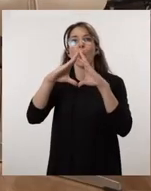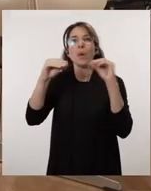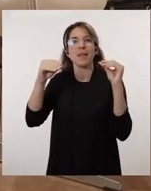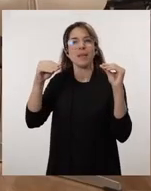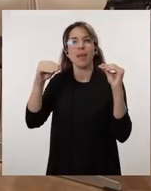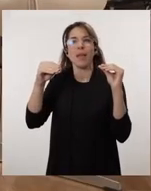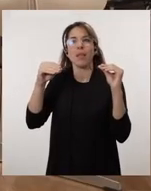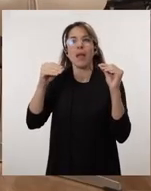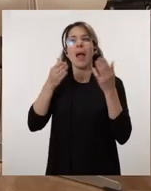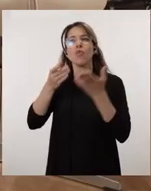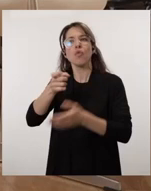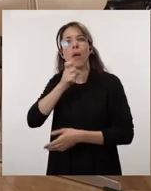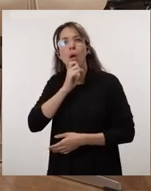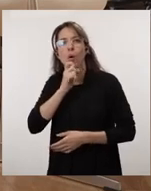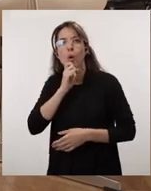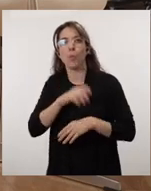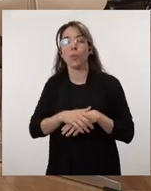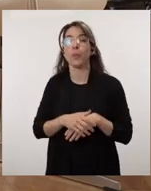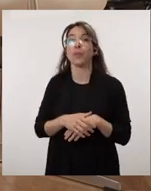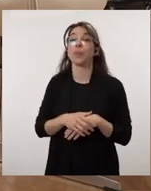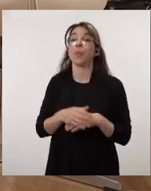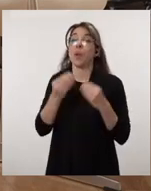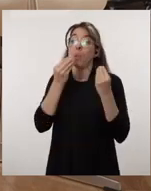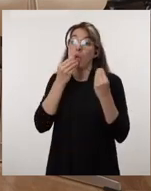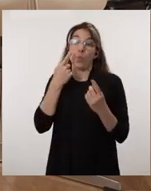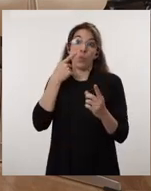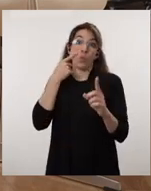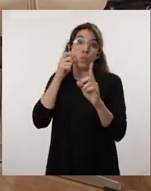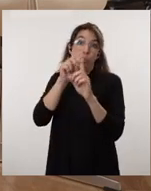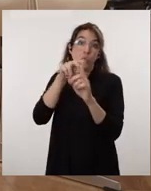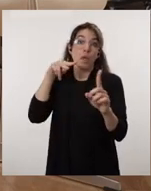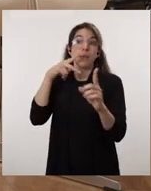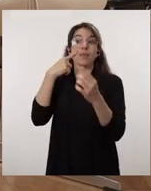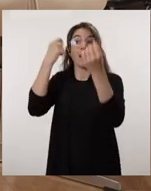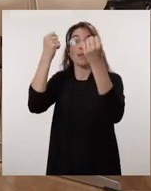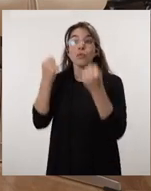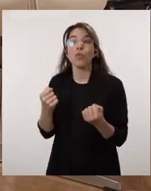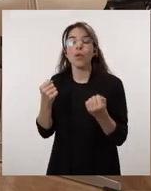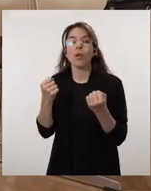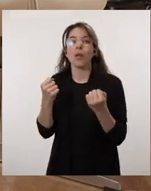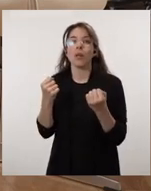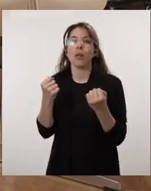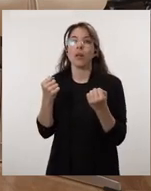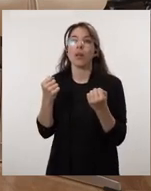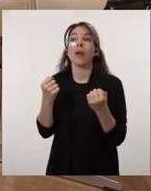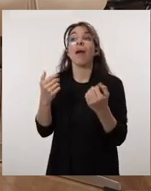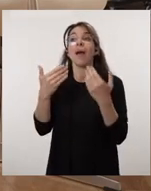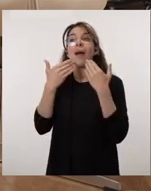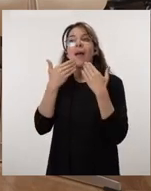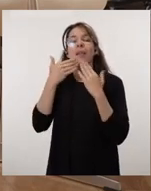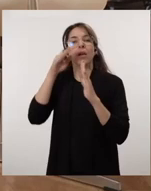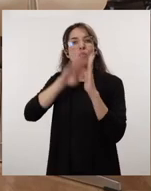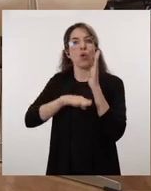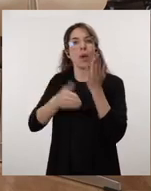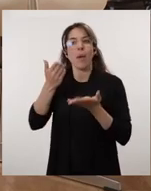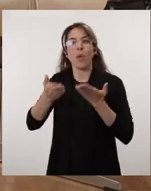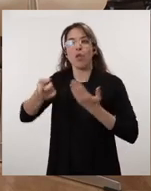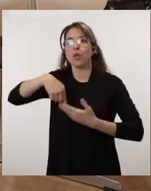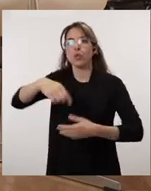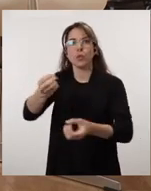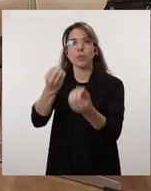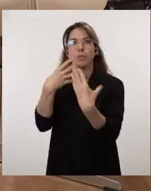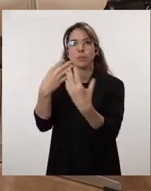institucionalmente es que vamos a recibir muchísima información de este programa de evaluación que nos va a ayudar por supuesto a